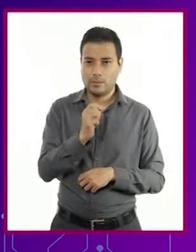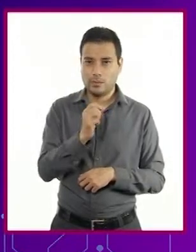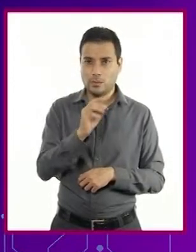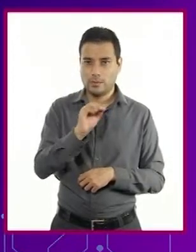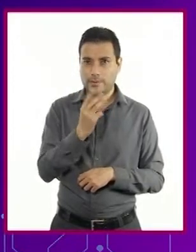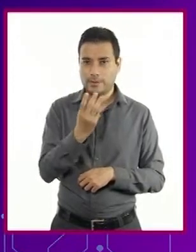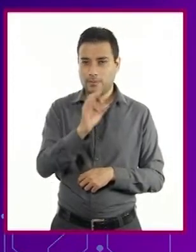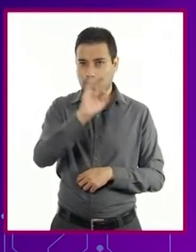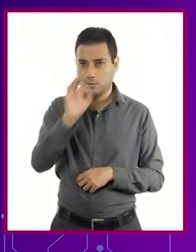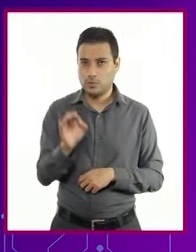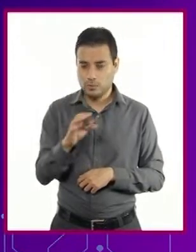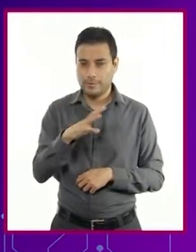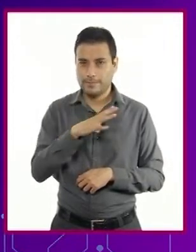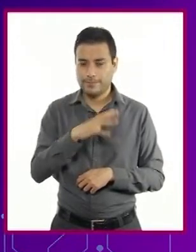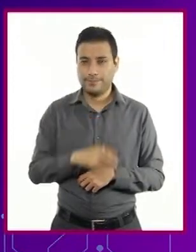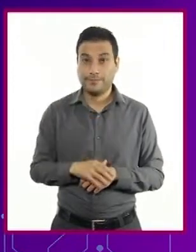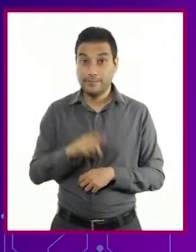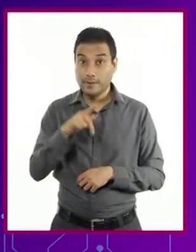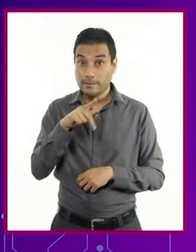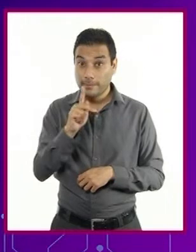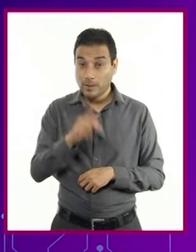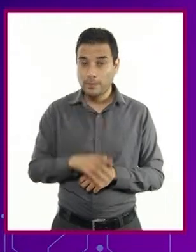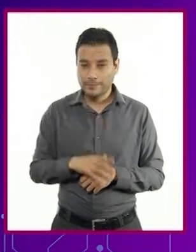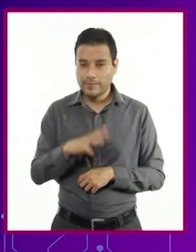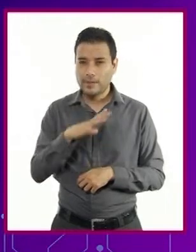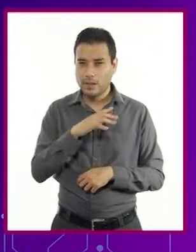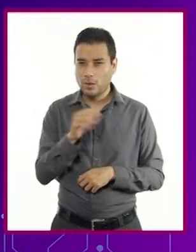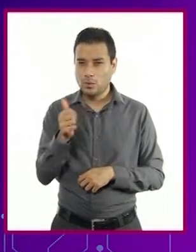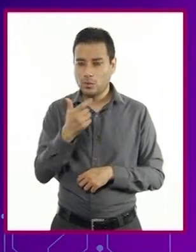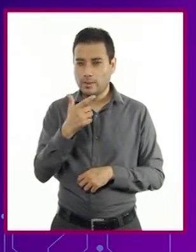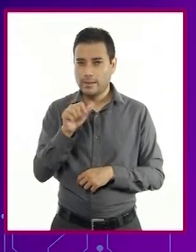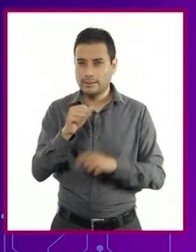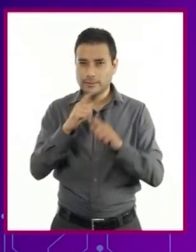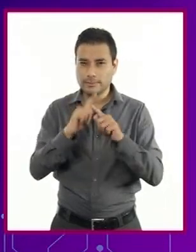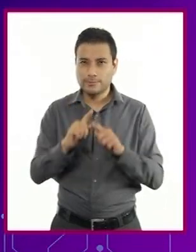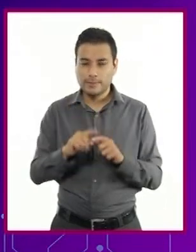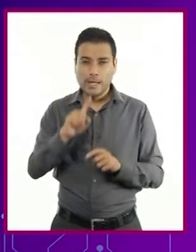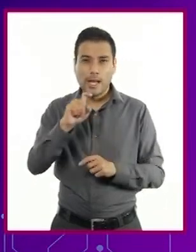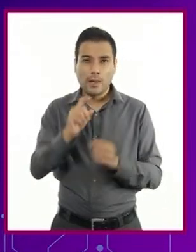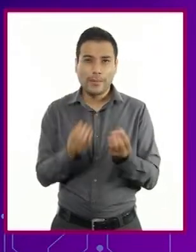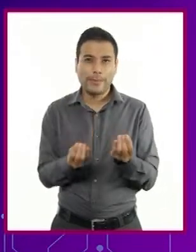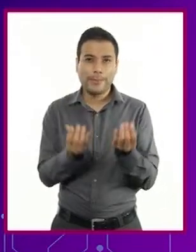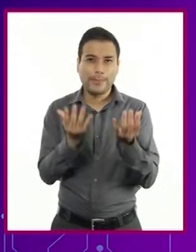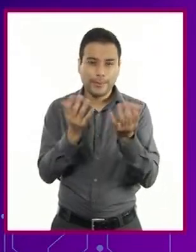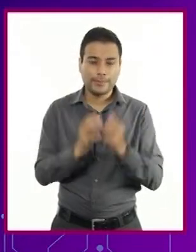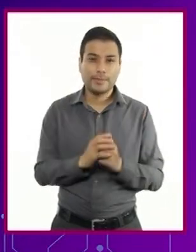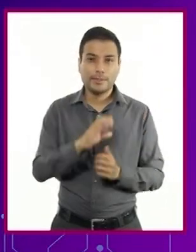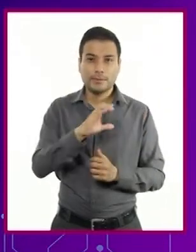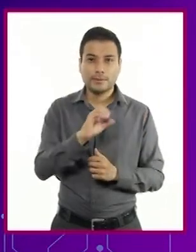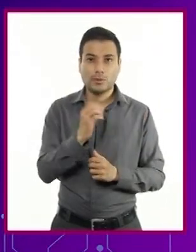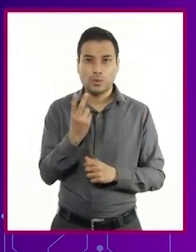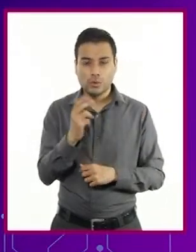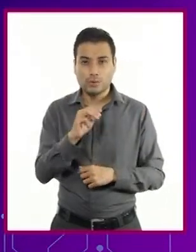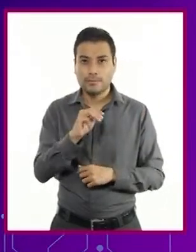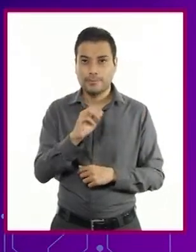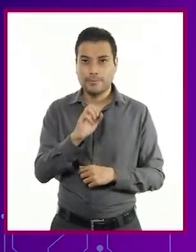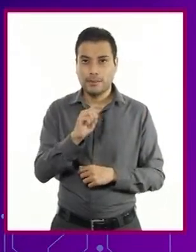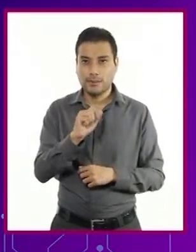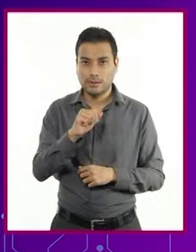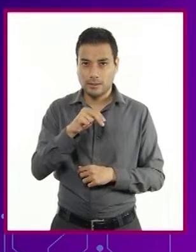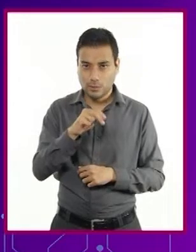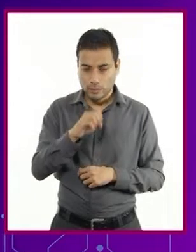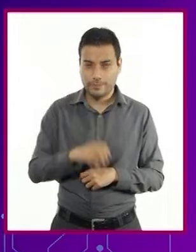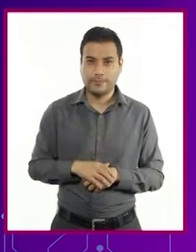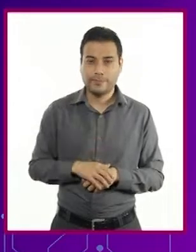99.93% del total. Sin embargo, son otros gases como el vapor de agua, el dióxido de carbono, el metano, el óxido